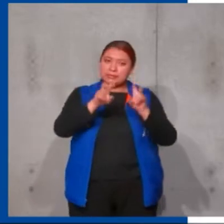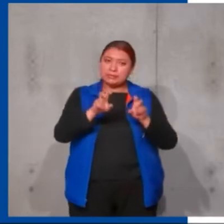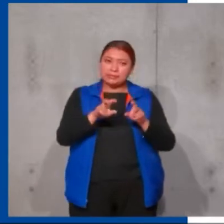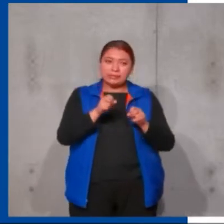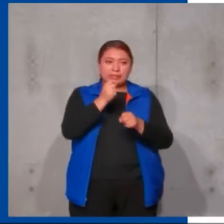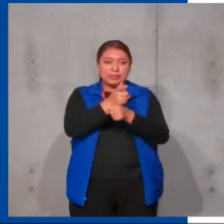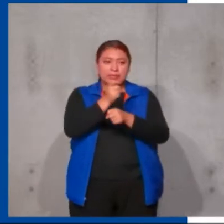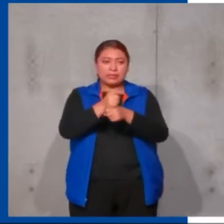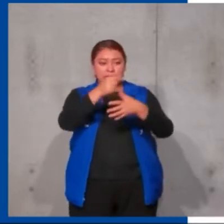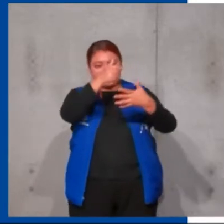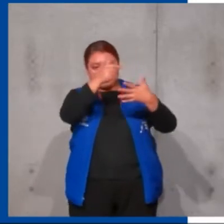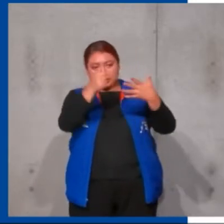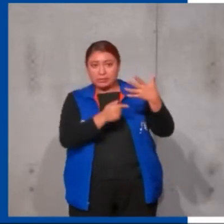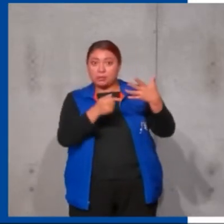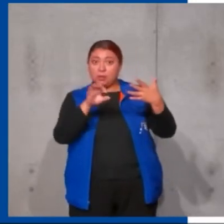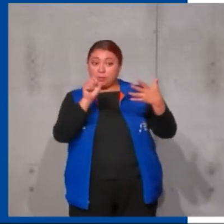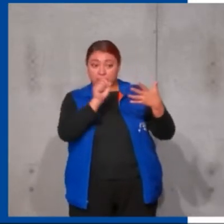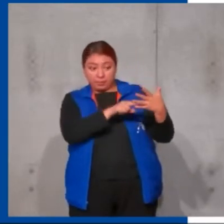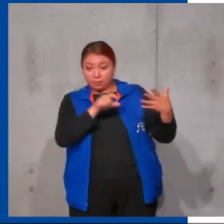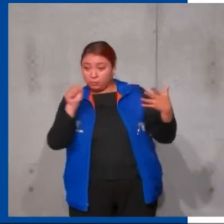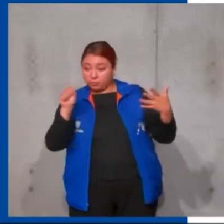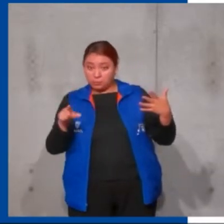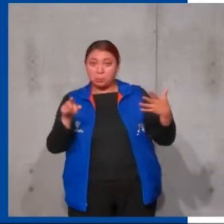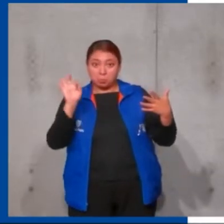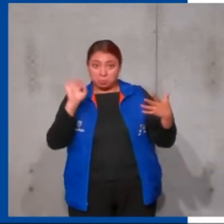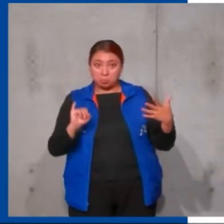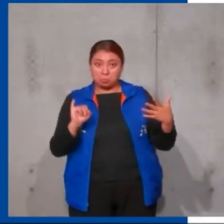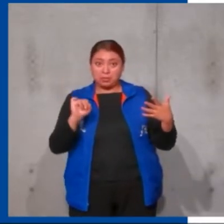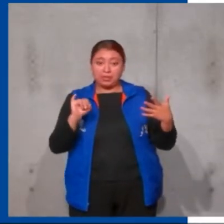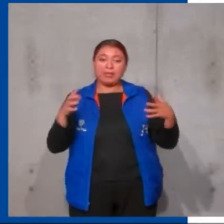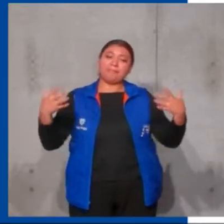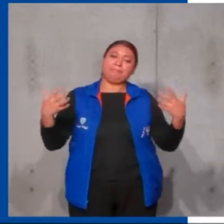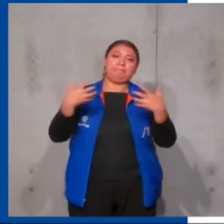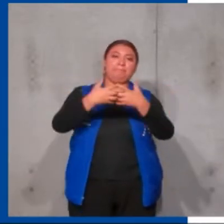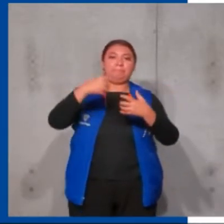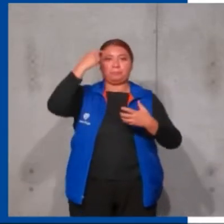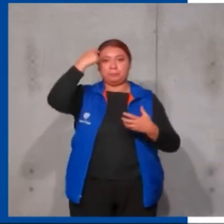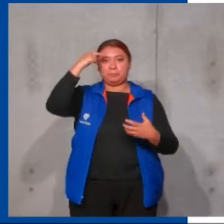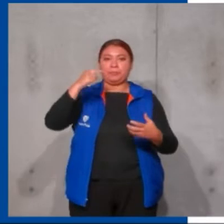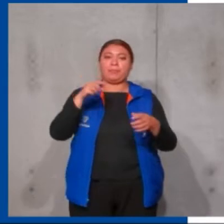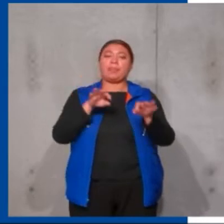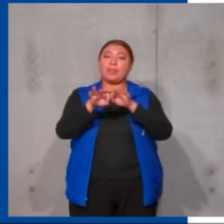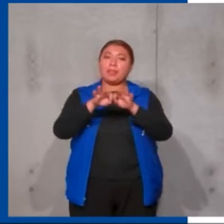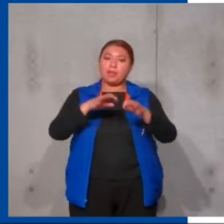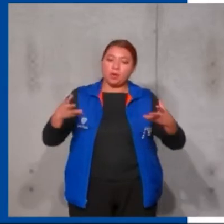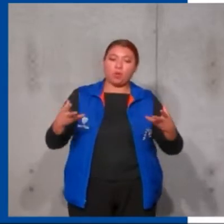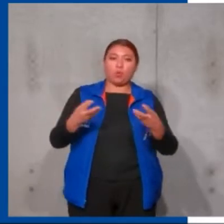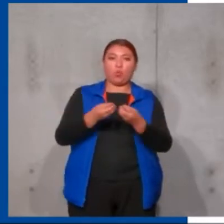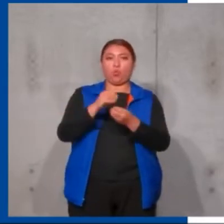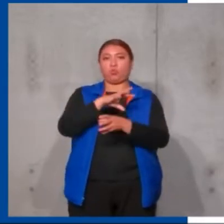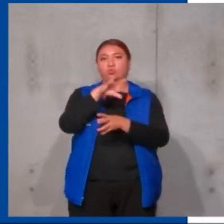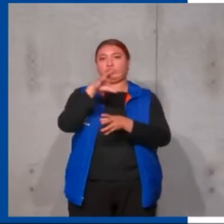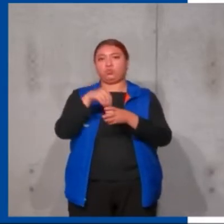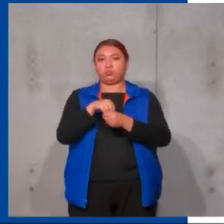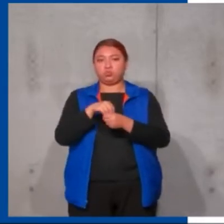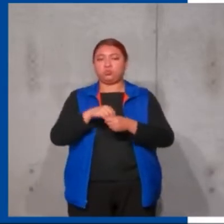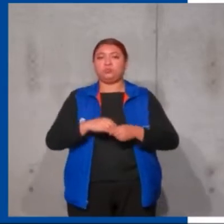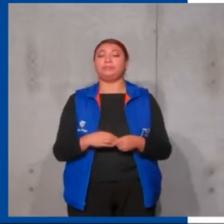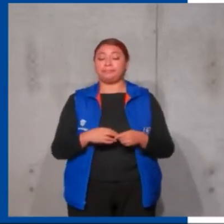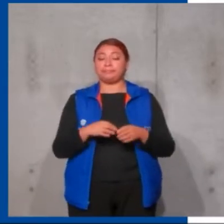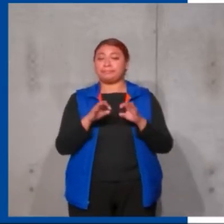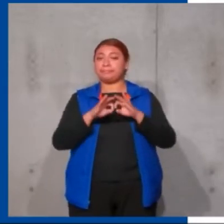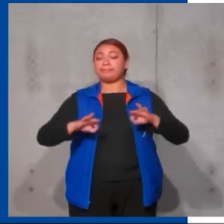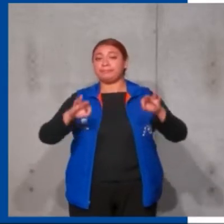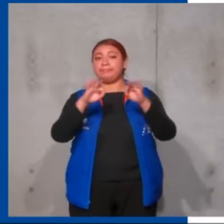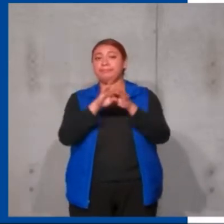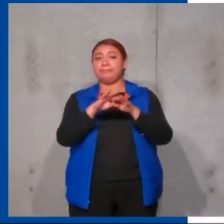esos temas que nosotros determinamos son los mismos que resultan importantes para ellos, o quizá hay algún tema que nosotros no habíamos